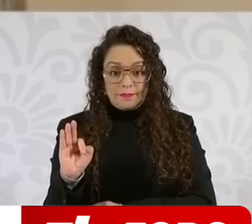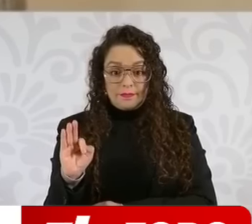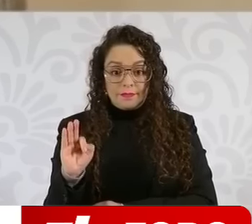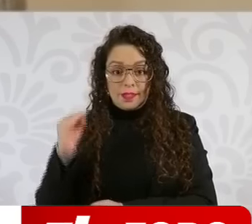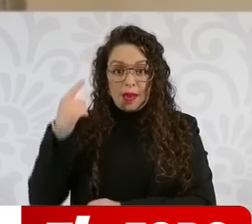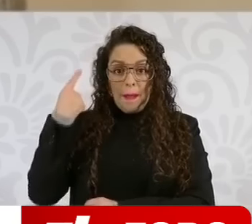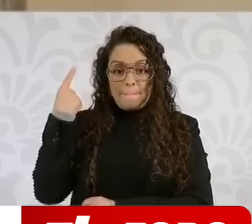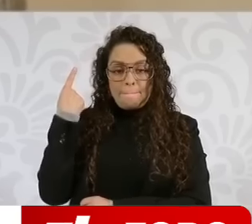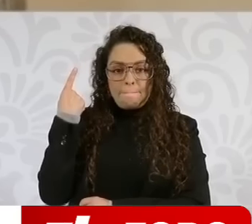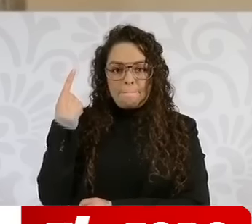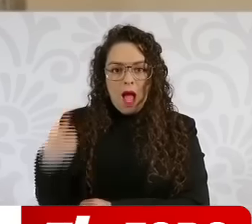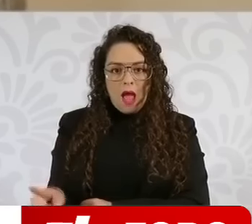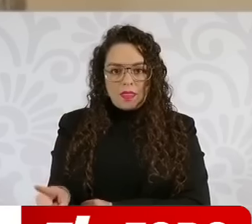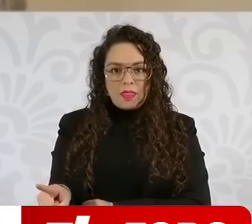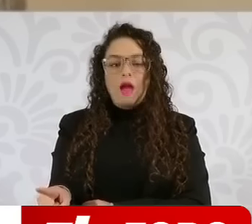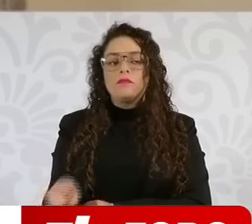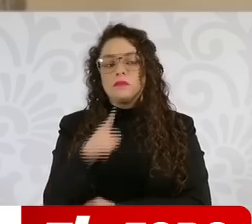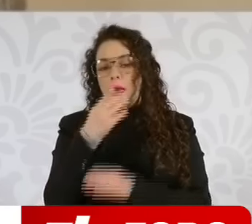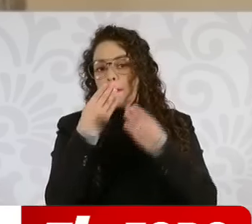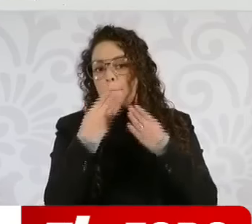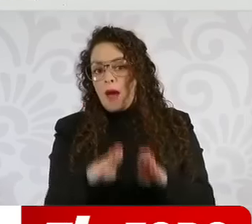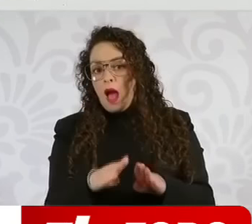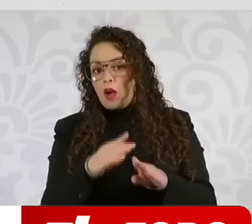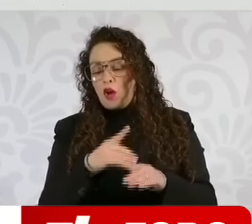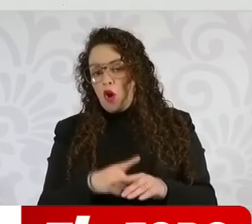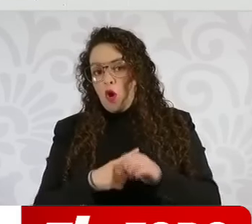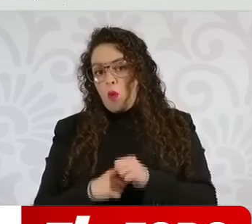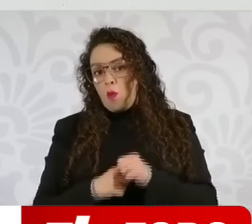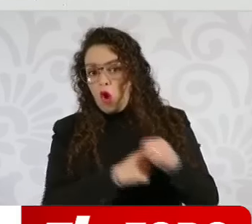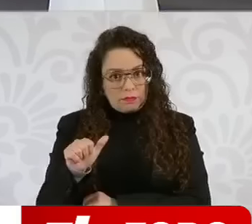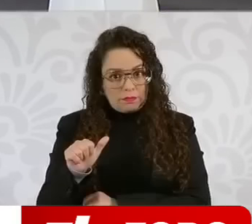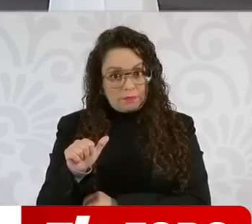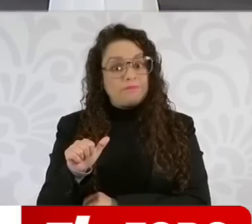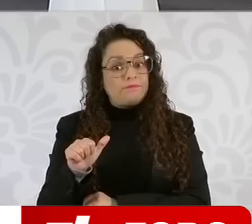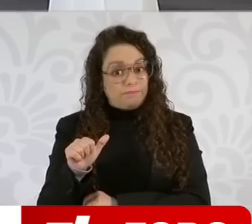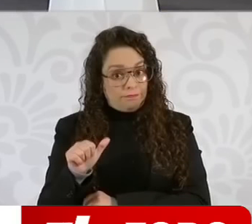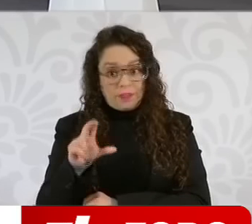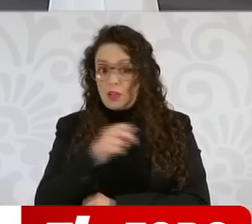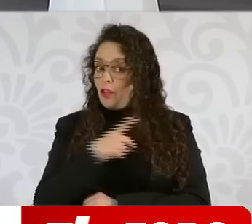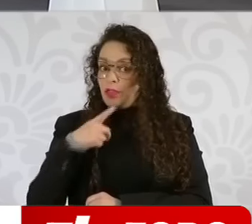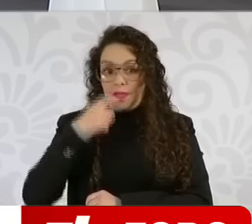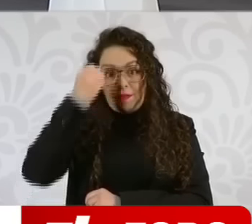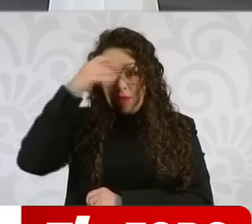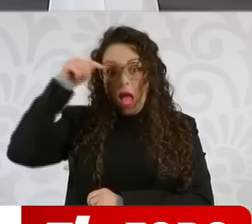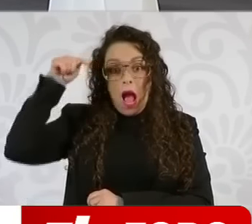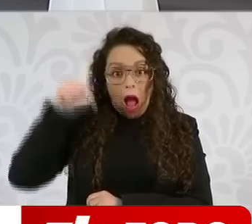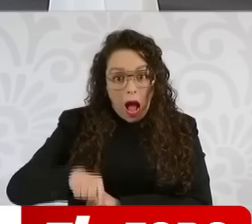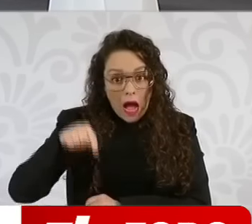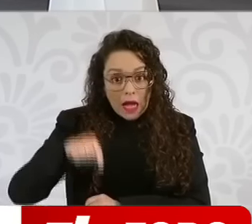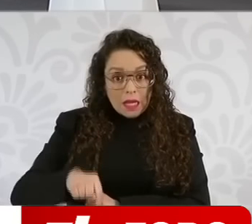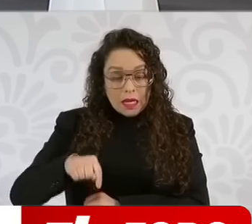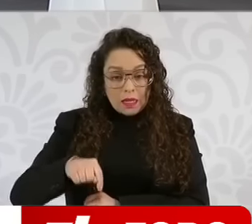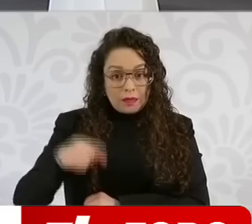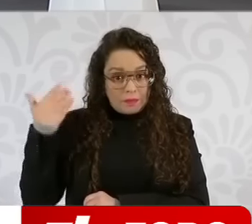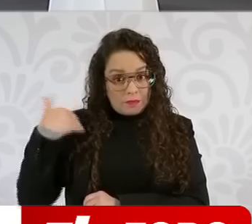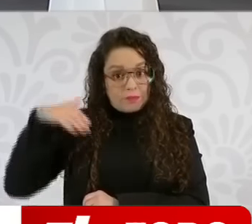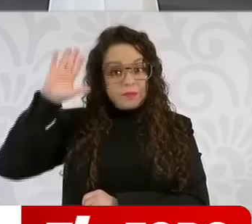ordena desbloquear cuentas bancarias de la esposa de García Luna. Y el presidente López Obrador, todavía